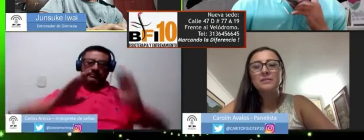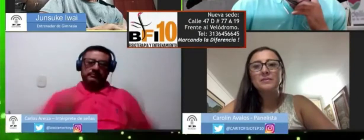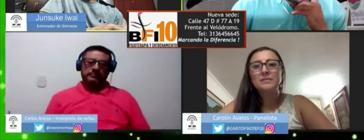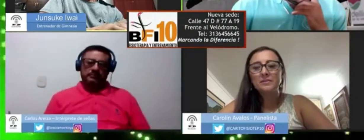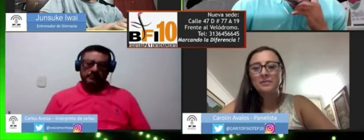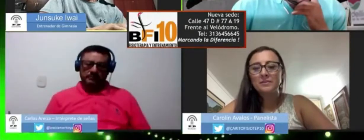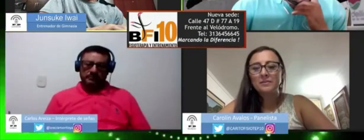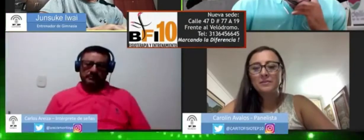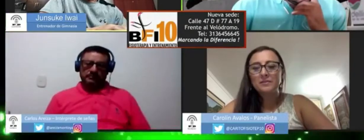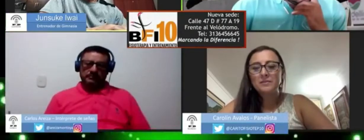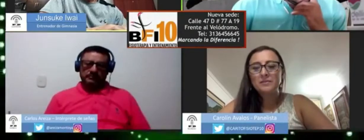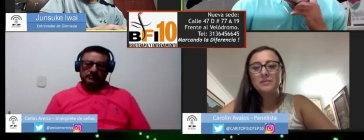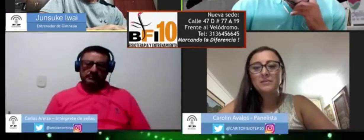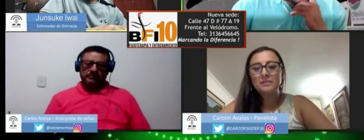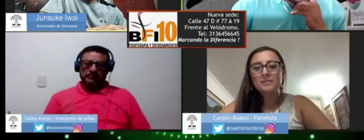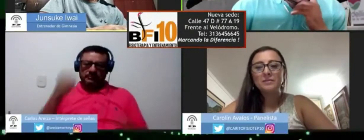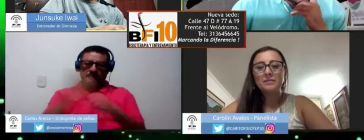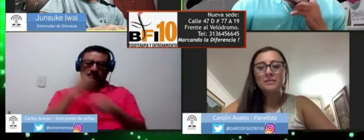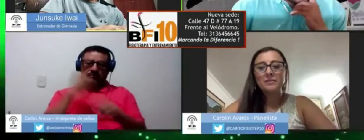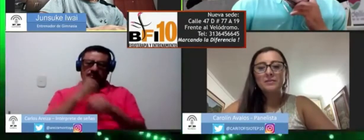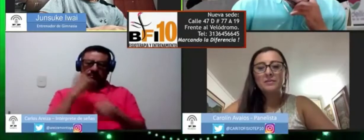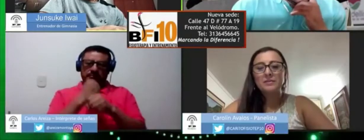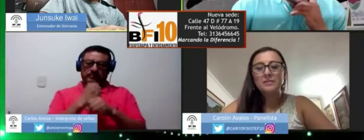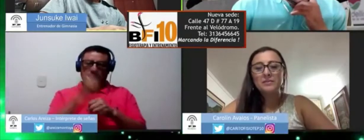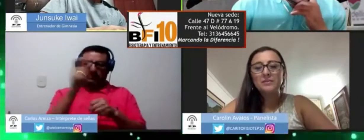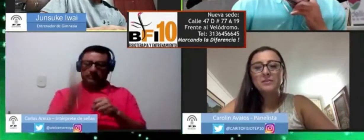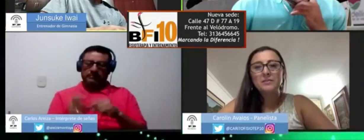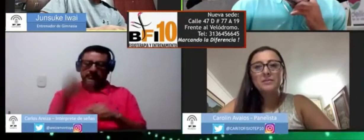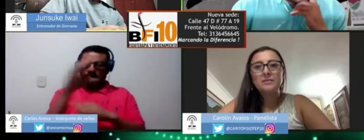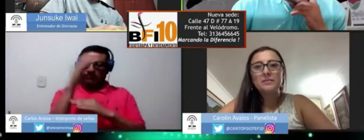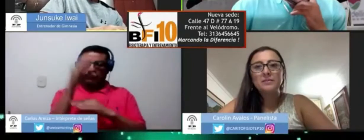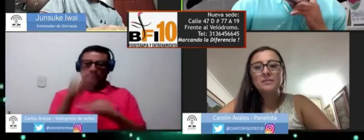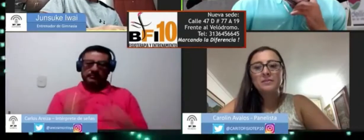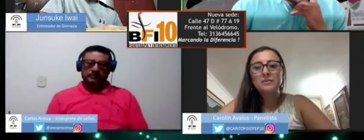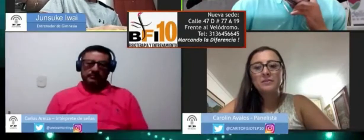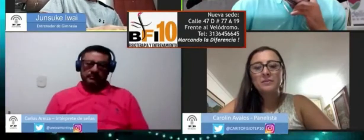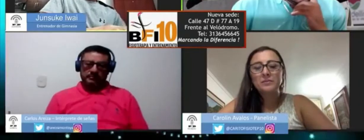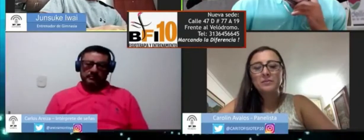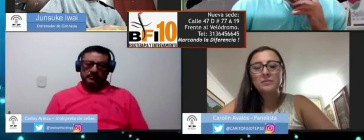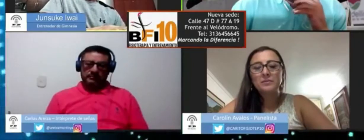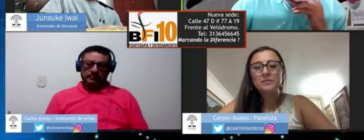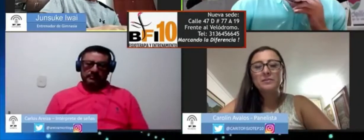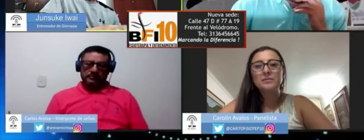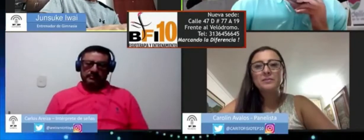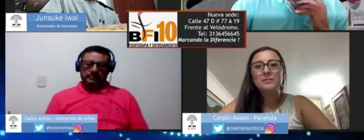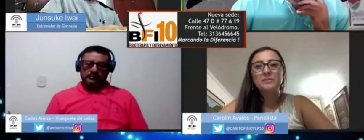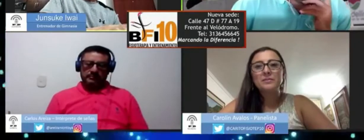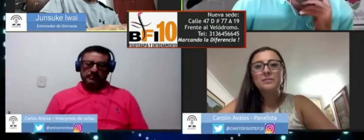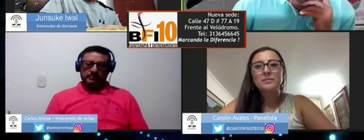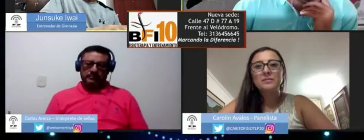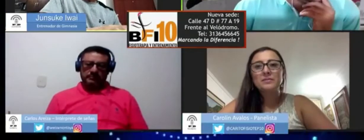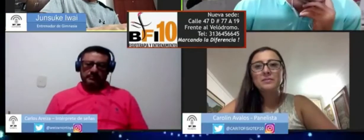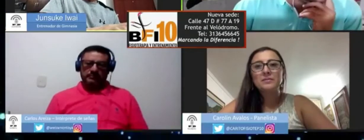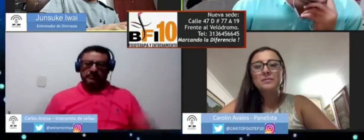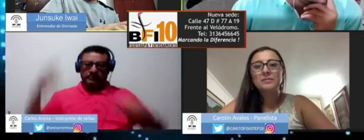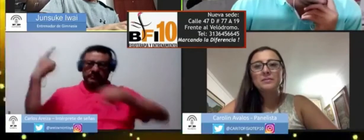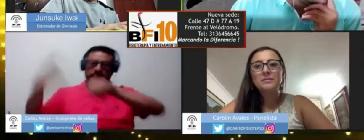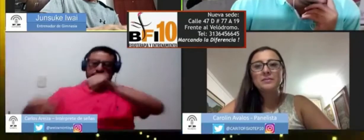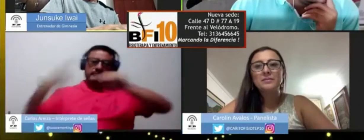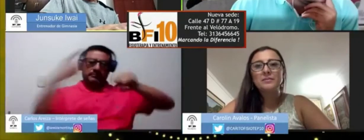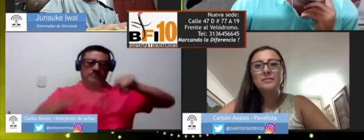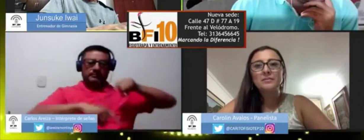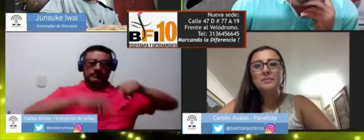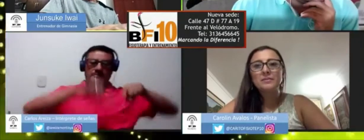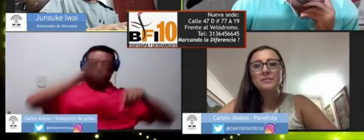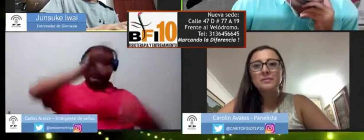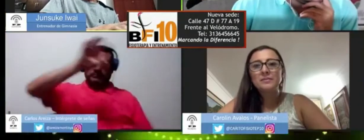trabajar en Colombia. Misma época había varios países, hasta